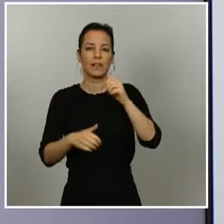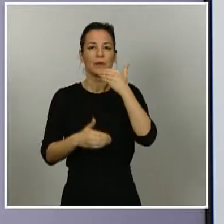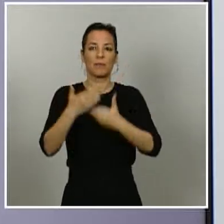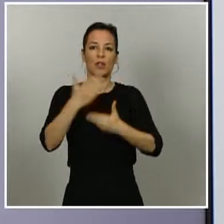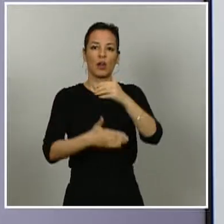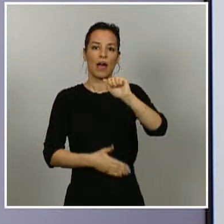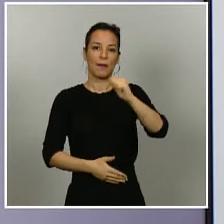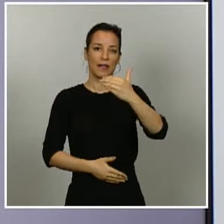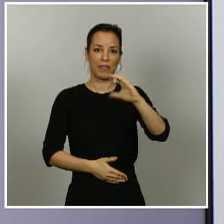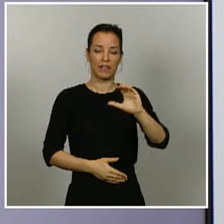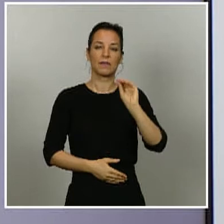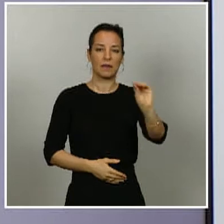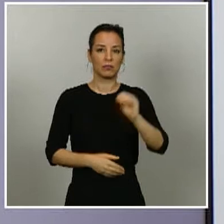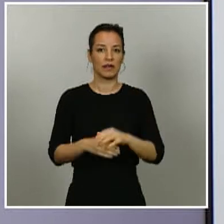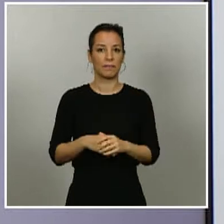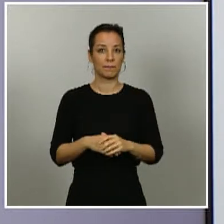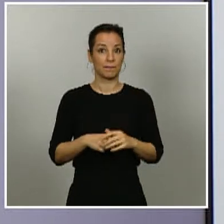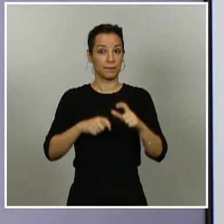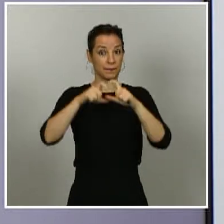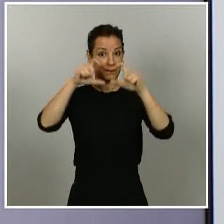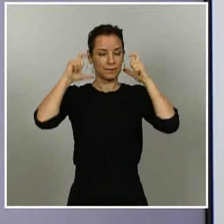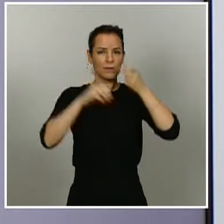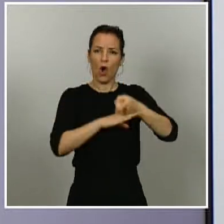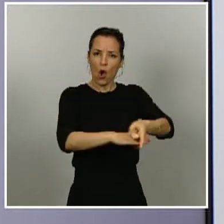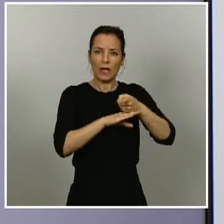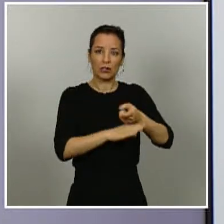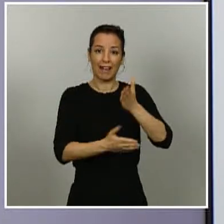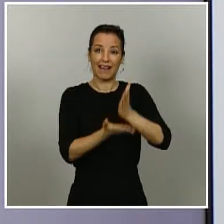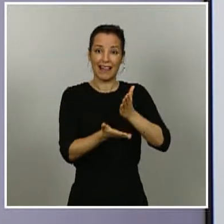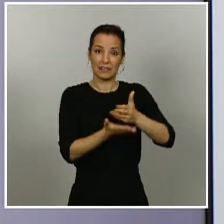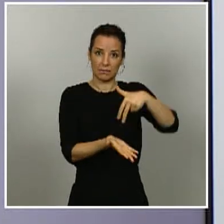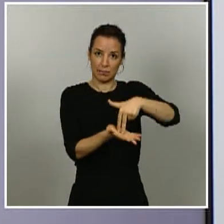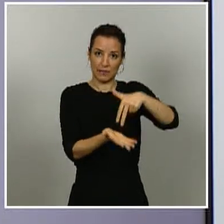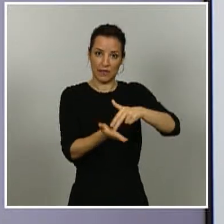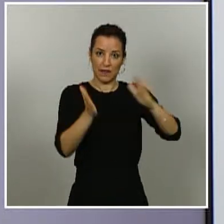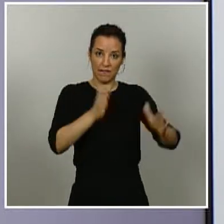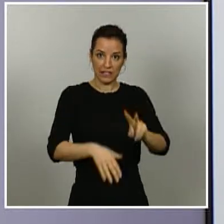mascarillas obligatorias para las clases presenciales de la fase 2 en la vuelta